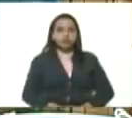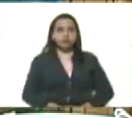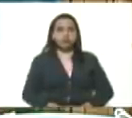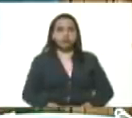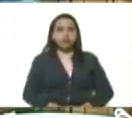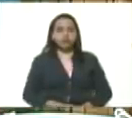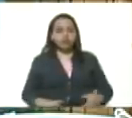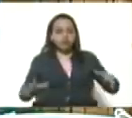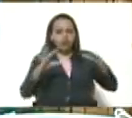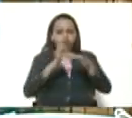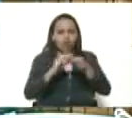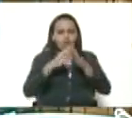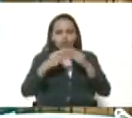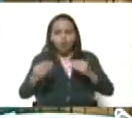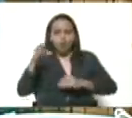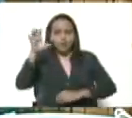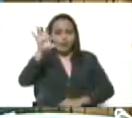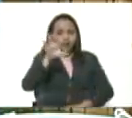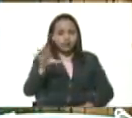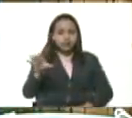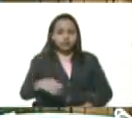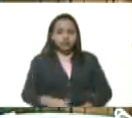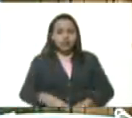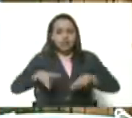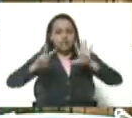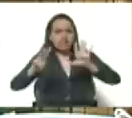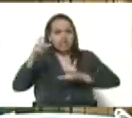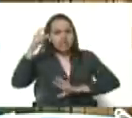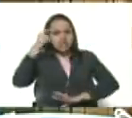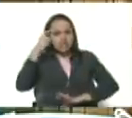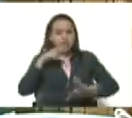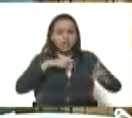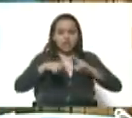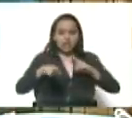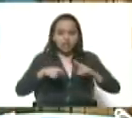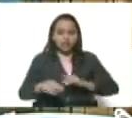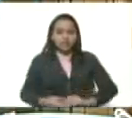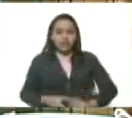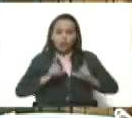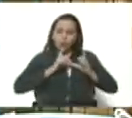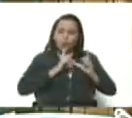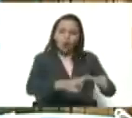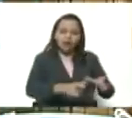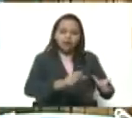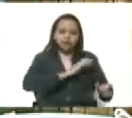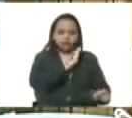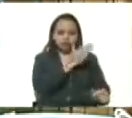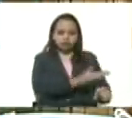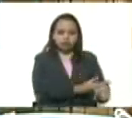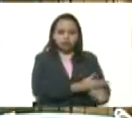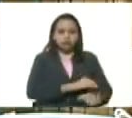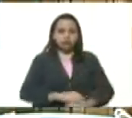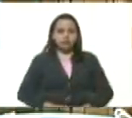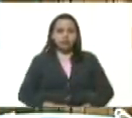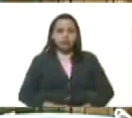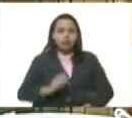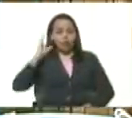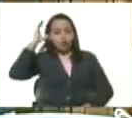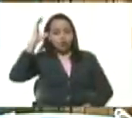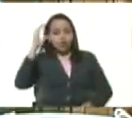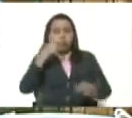se unifica todo el país con los 7 días correspondientes de cuarentena